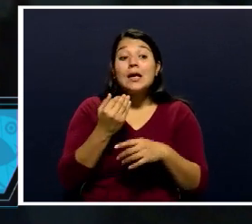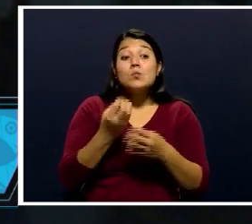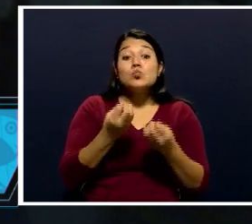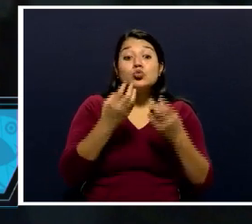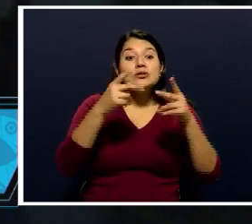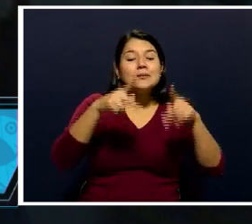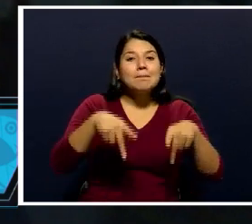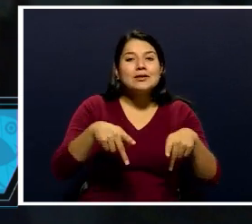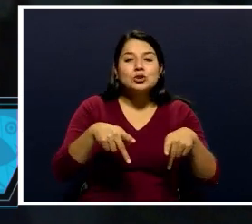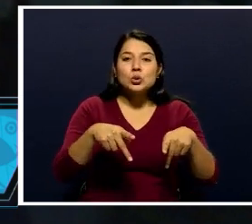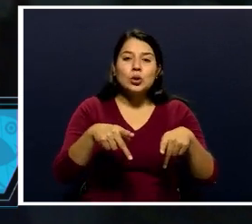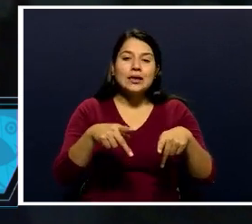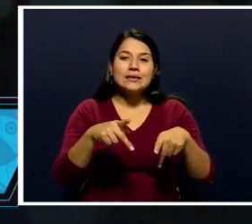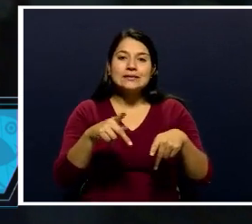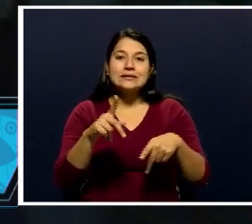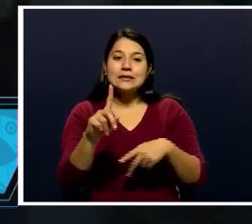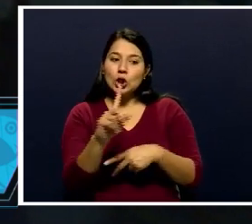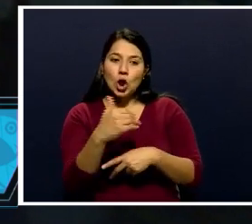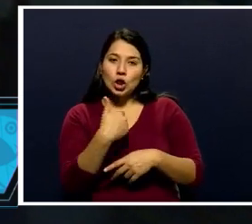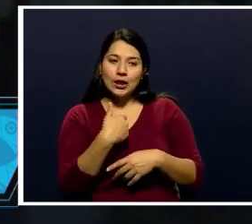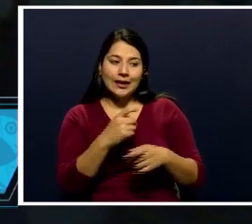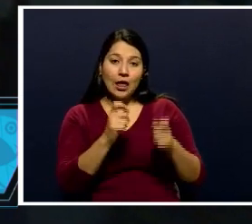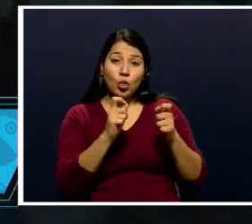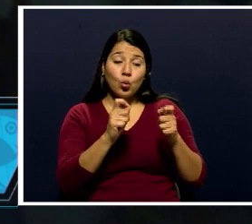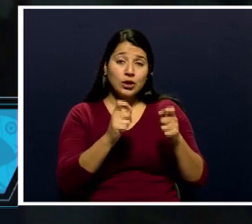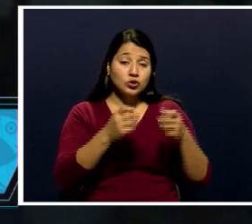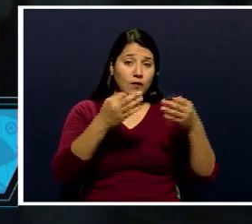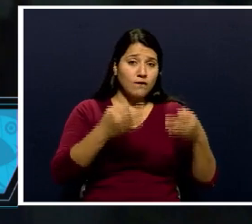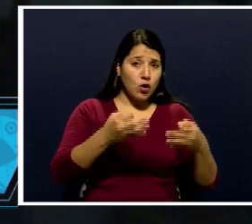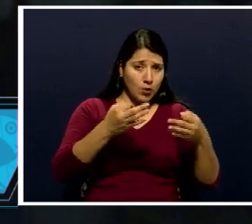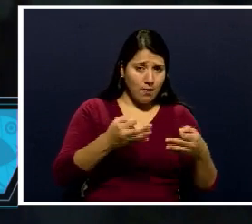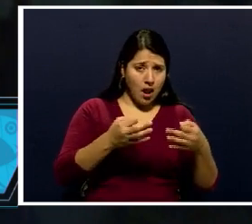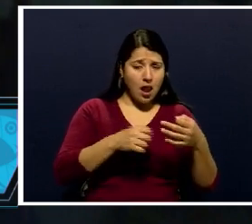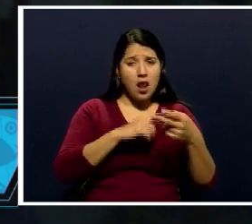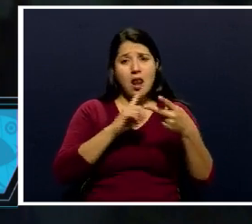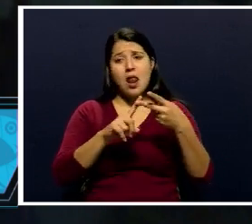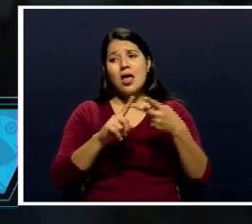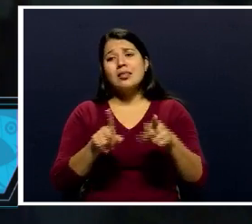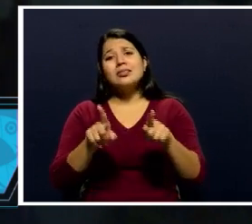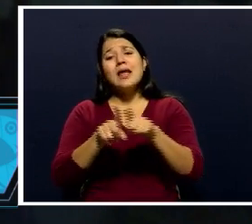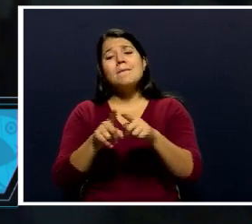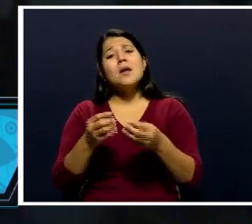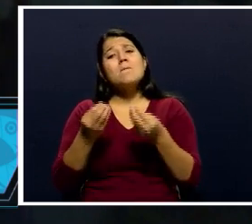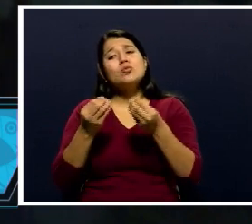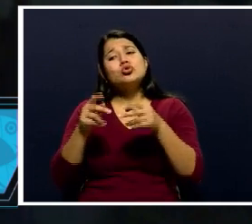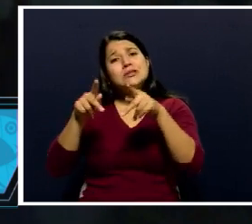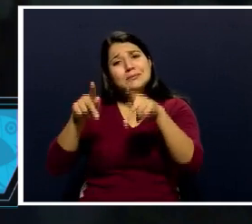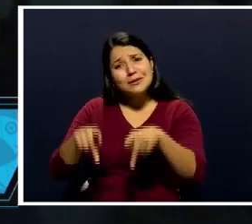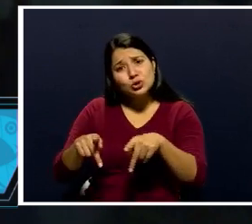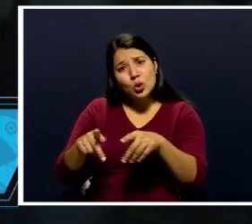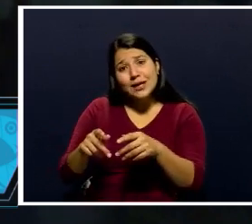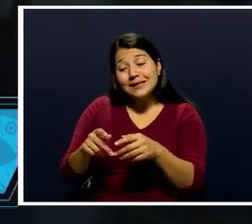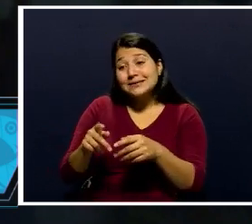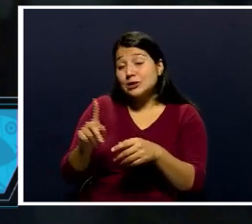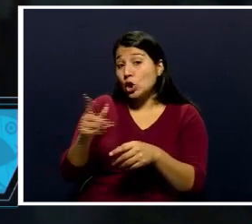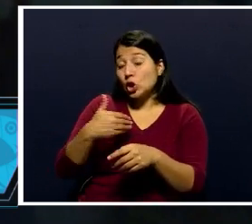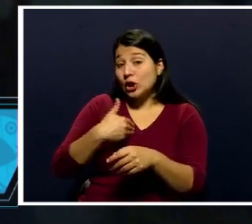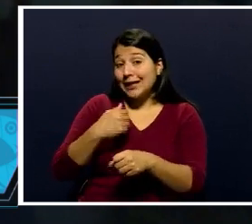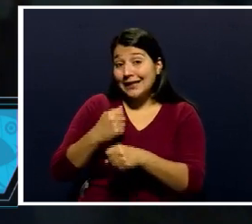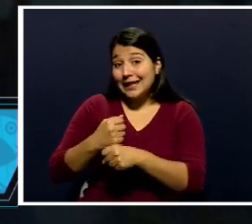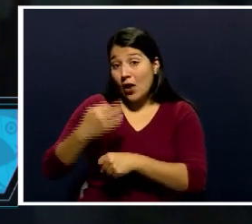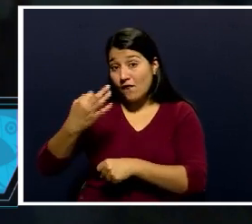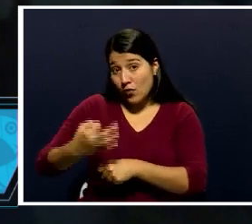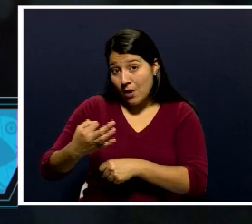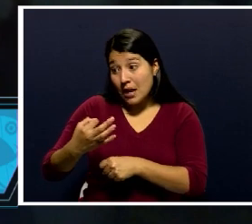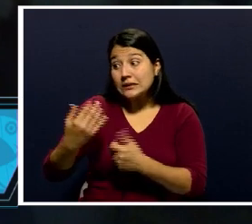que no tienen, digamos, educación formal. Hay muchas personas en informalidad que tienen